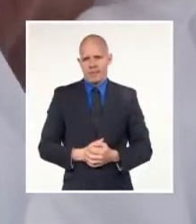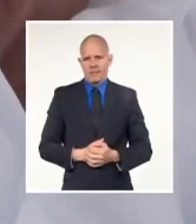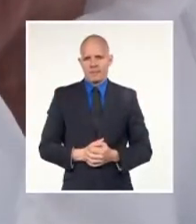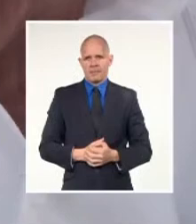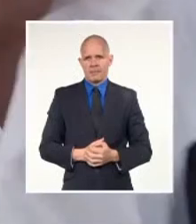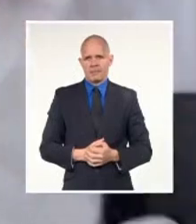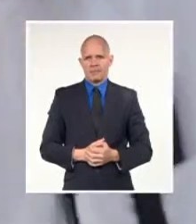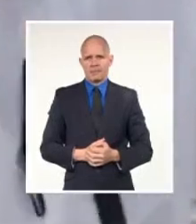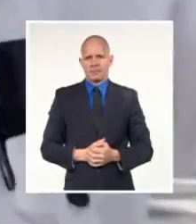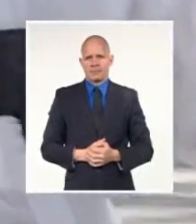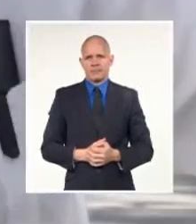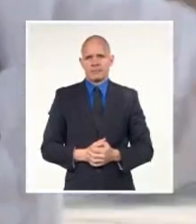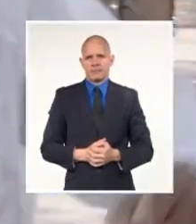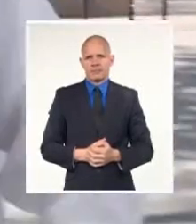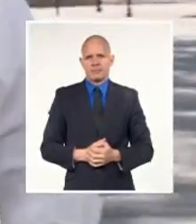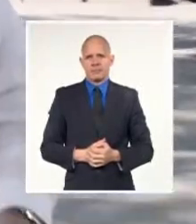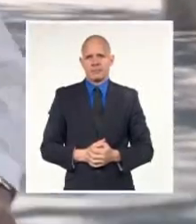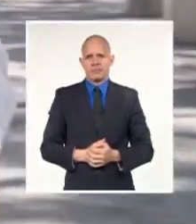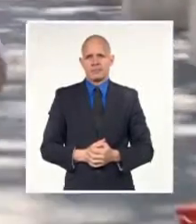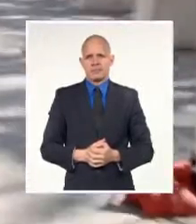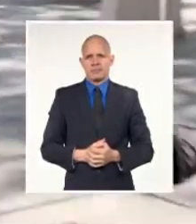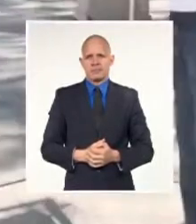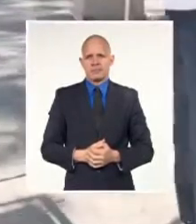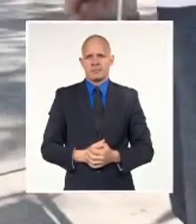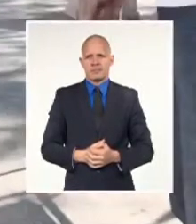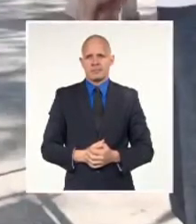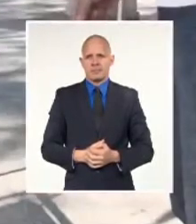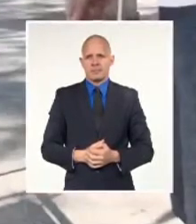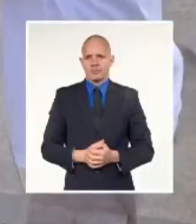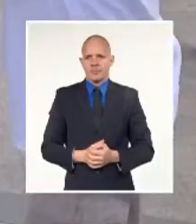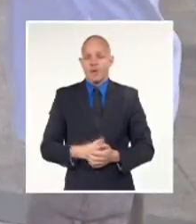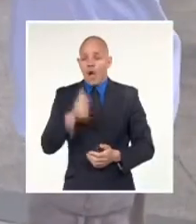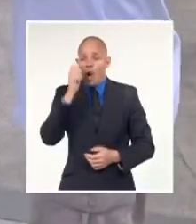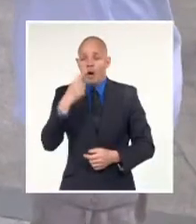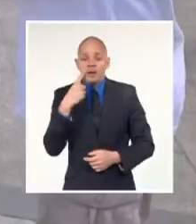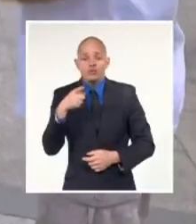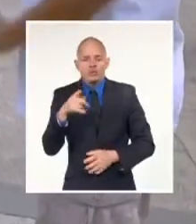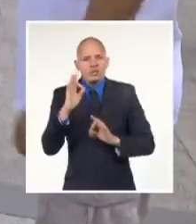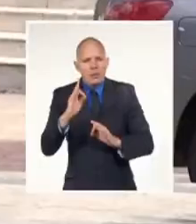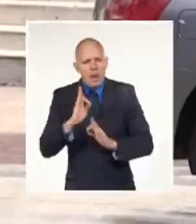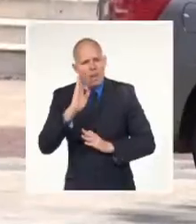Y usted es una persona que me inspira y que yo le respeto el trabajo que usted ha hecho durante toda su vida.